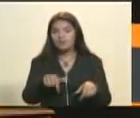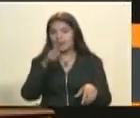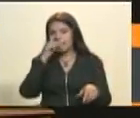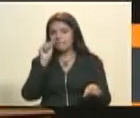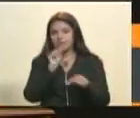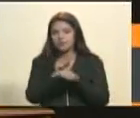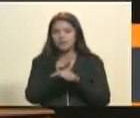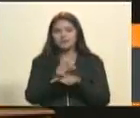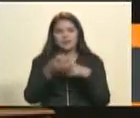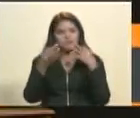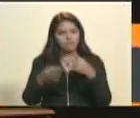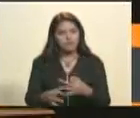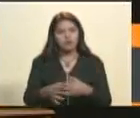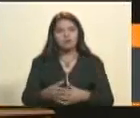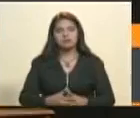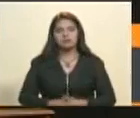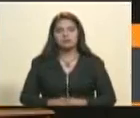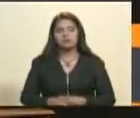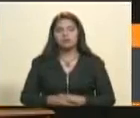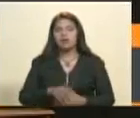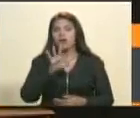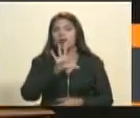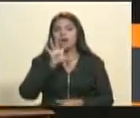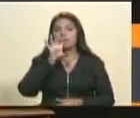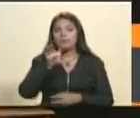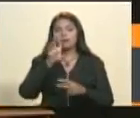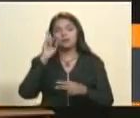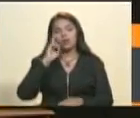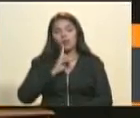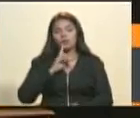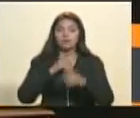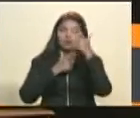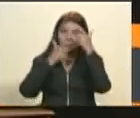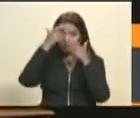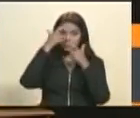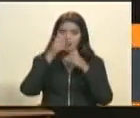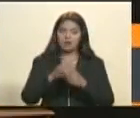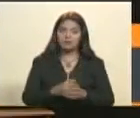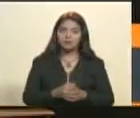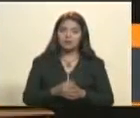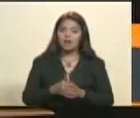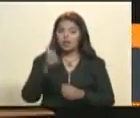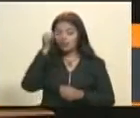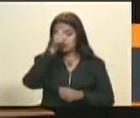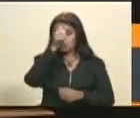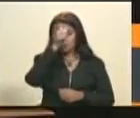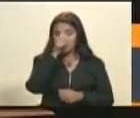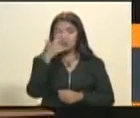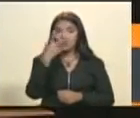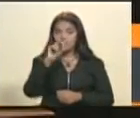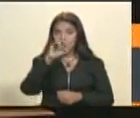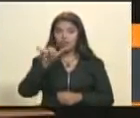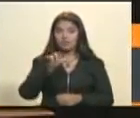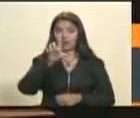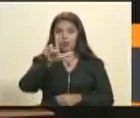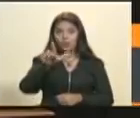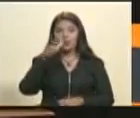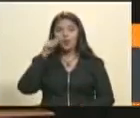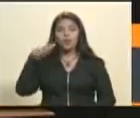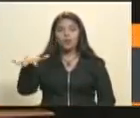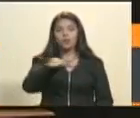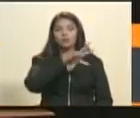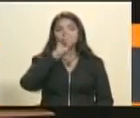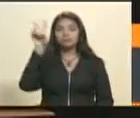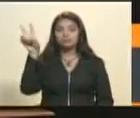amenaza obsesivamente a la patria de Bolívar y Chávez. El domingo 30 de julio, el pueblo